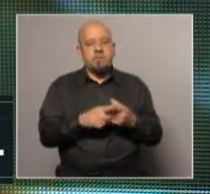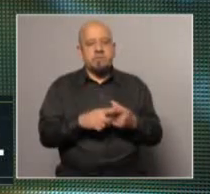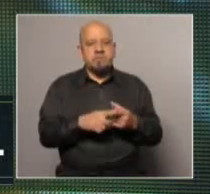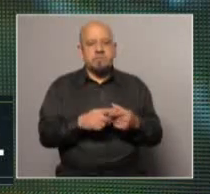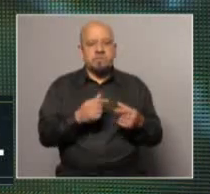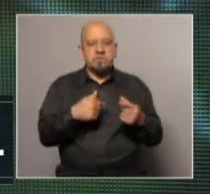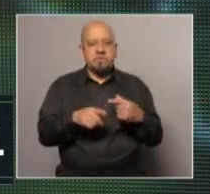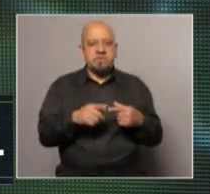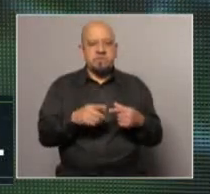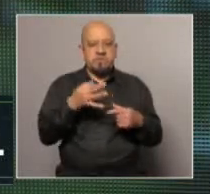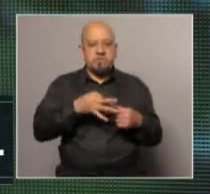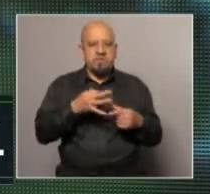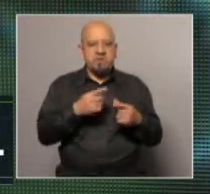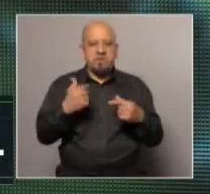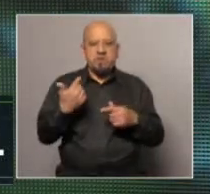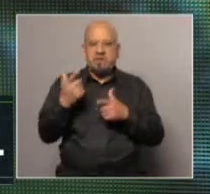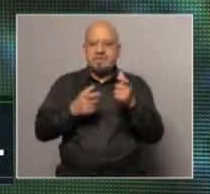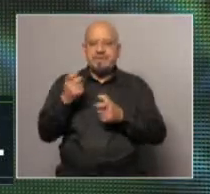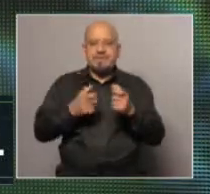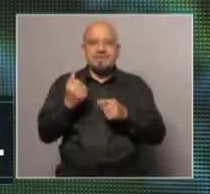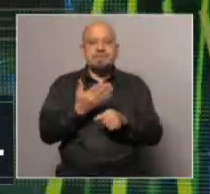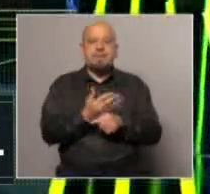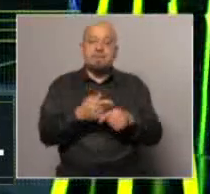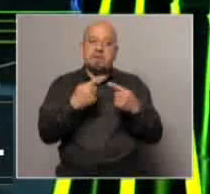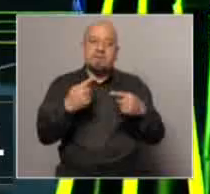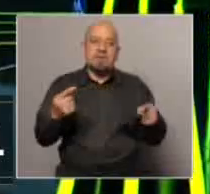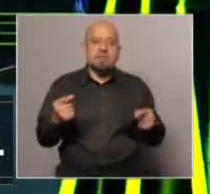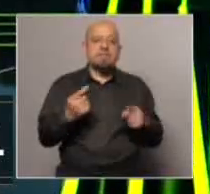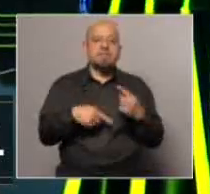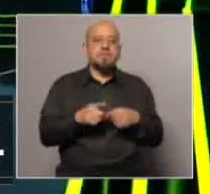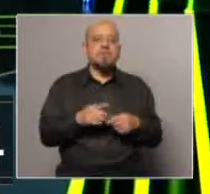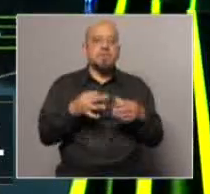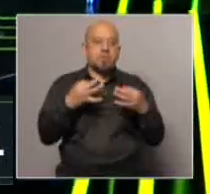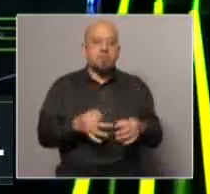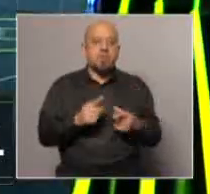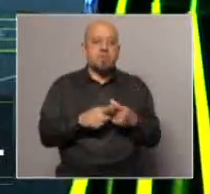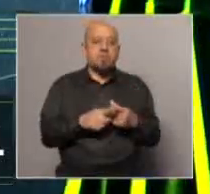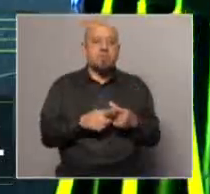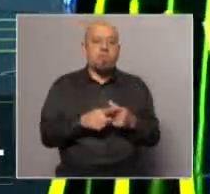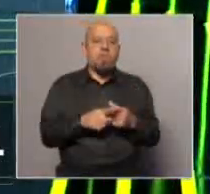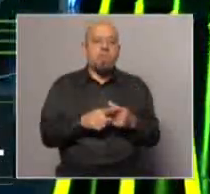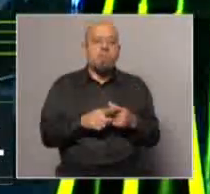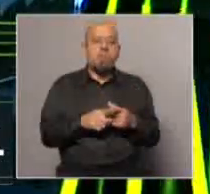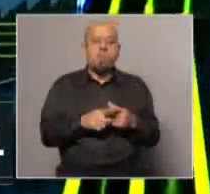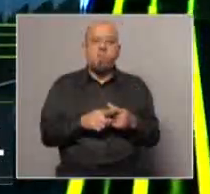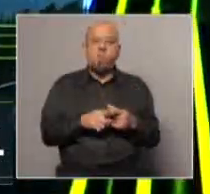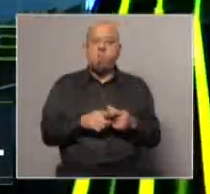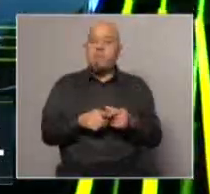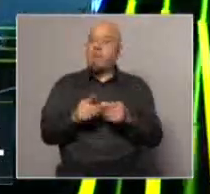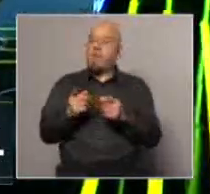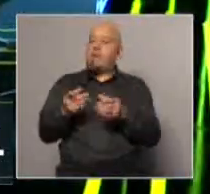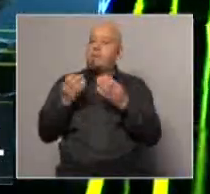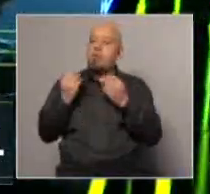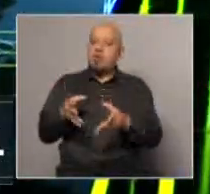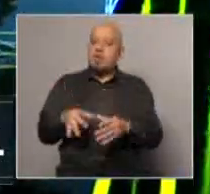porque me parece que sí, que es verdad que los consumidores demandan otras cosas, ¿no? Entonces está bien que nosotros atendamos eso. Y Radio, ¿por qué solo